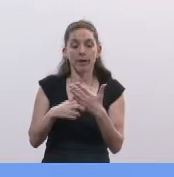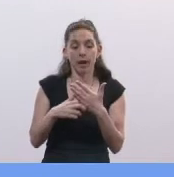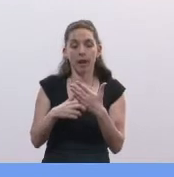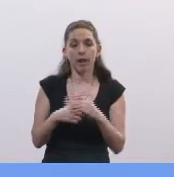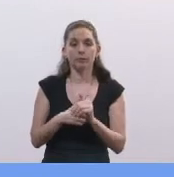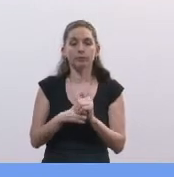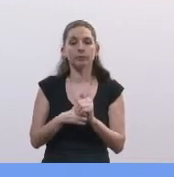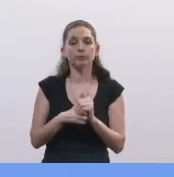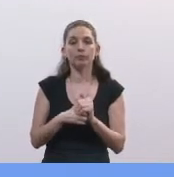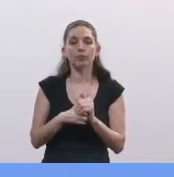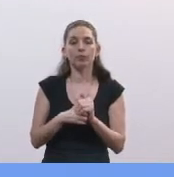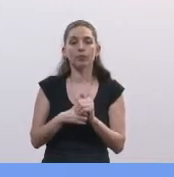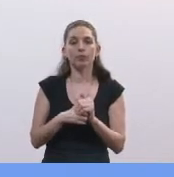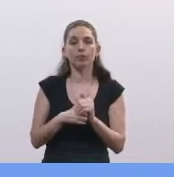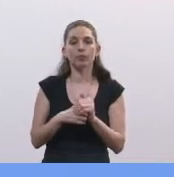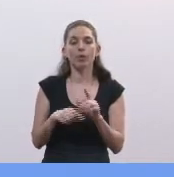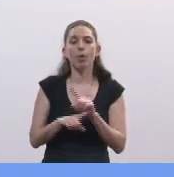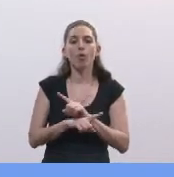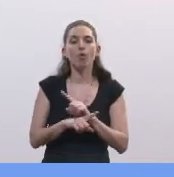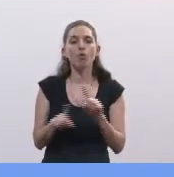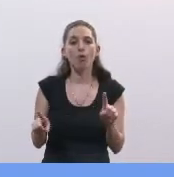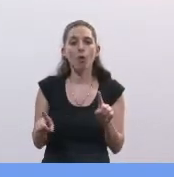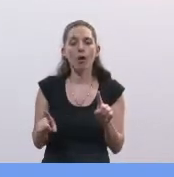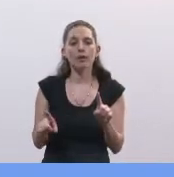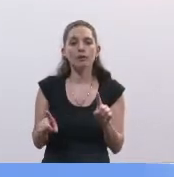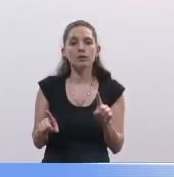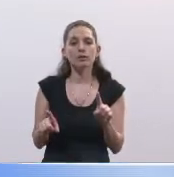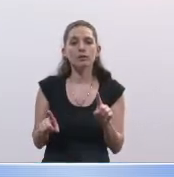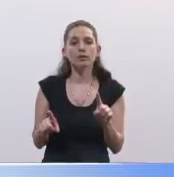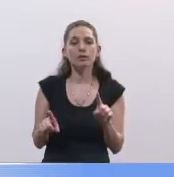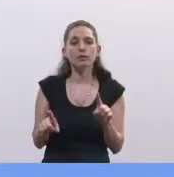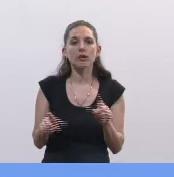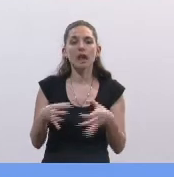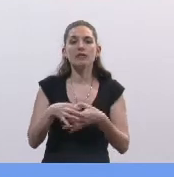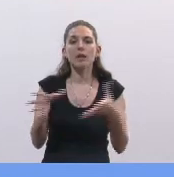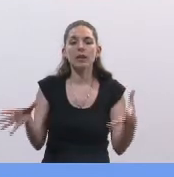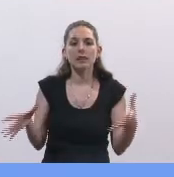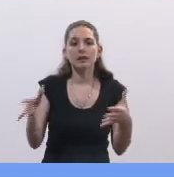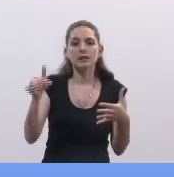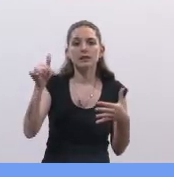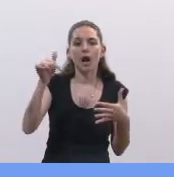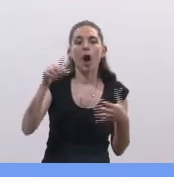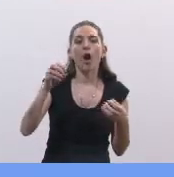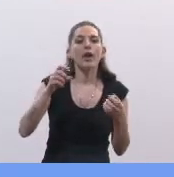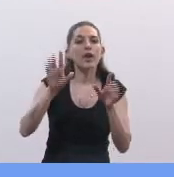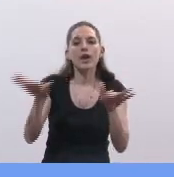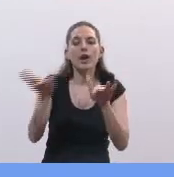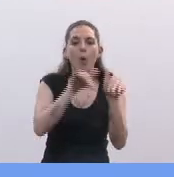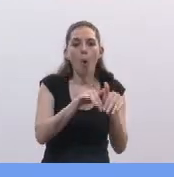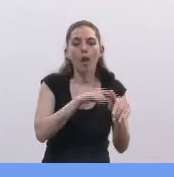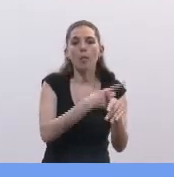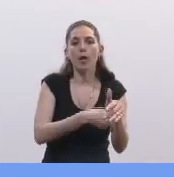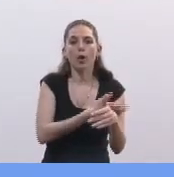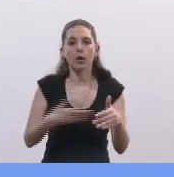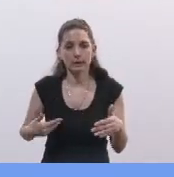fiscales, no es un órgano que tenga que ver con la independencia de actuación como es el Poder Judicial.